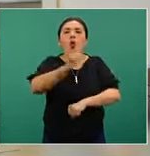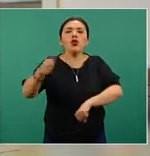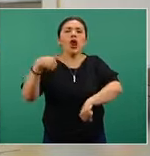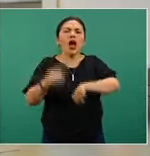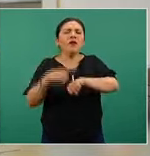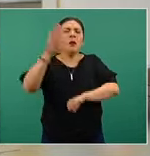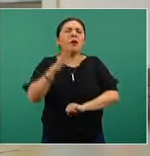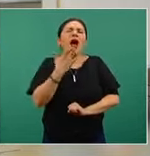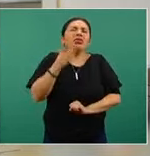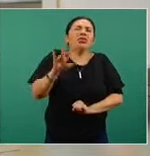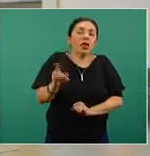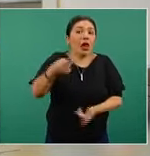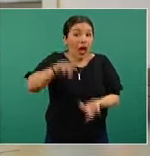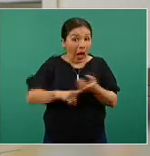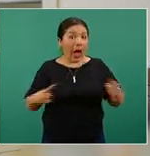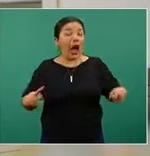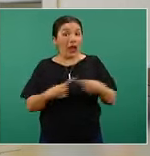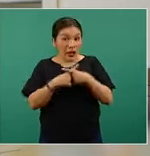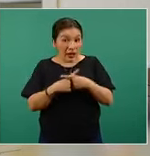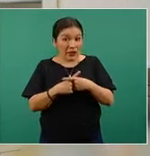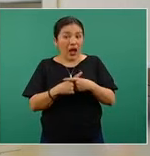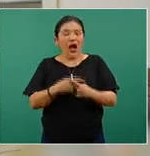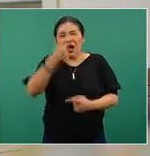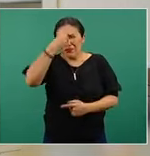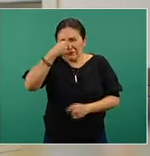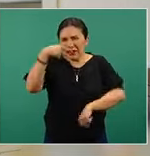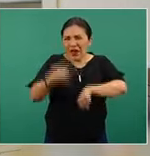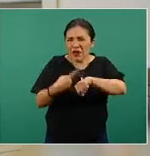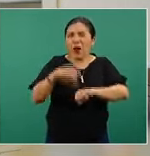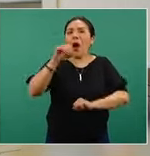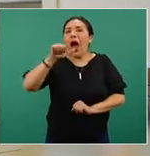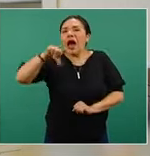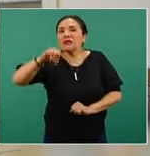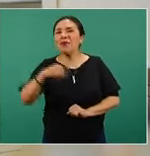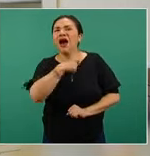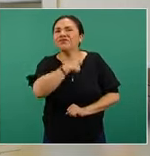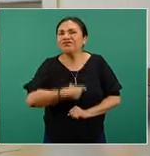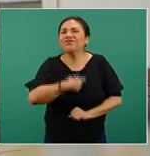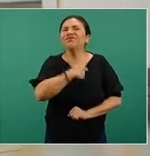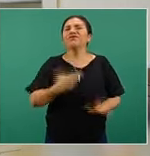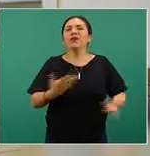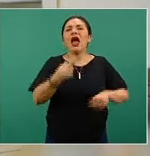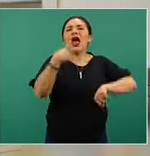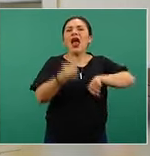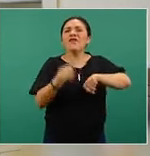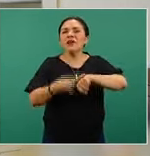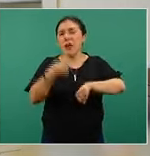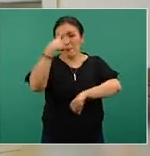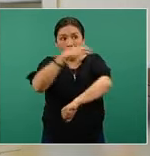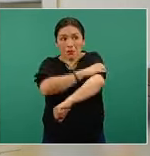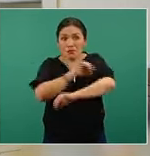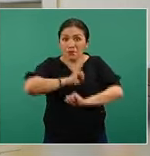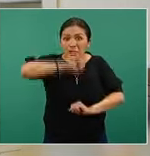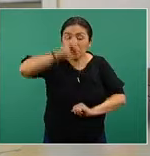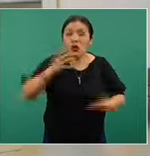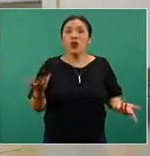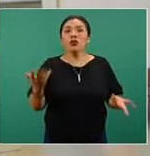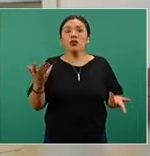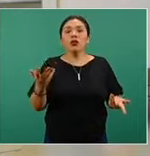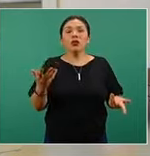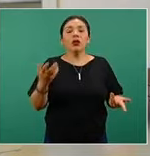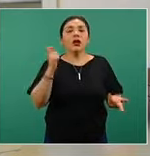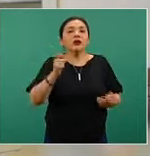parece nada pero esa alergia permitís asma las enfermedades hipertensión y ya nos